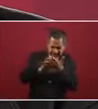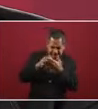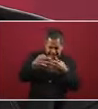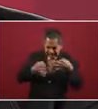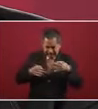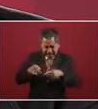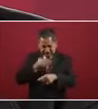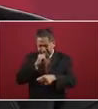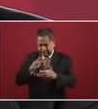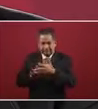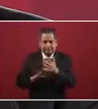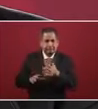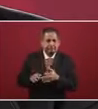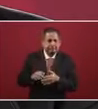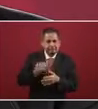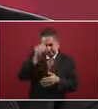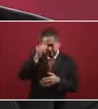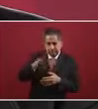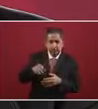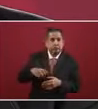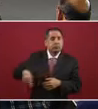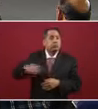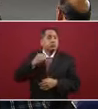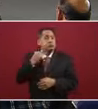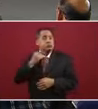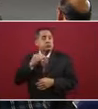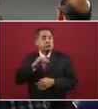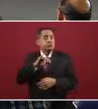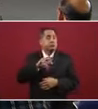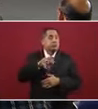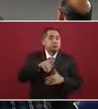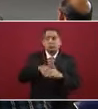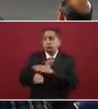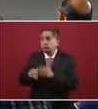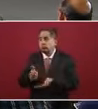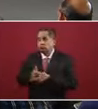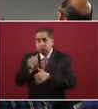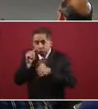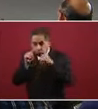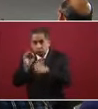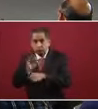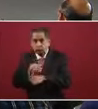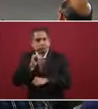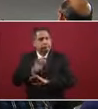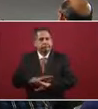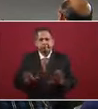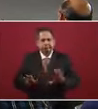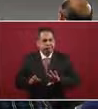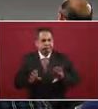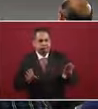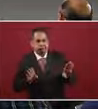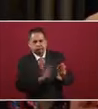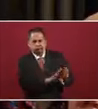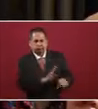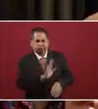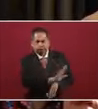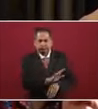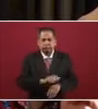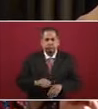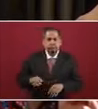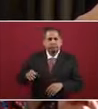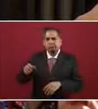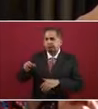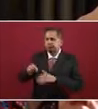algunas ocasiones les evitaron que sus abogados civiles entraran a audiencias y los defendieran. Están esparcidos en